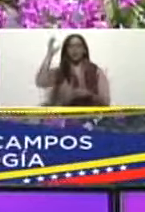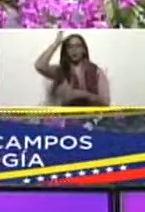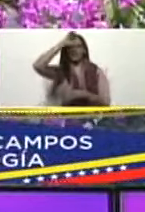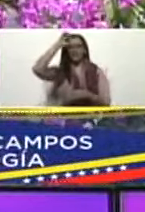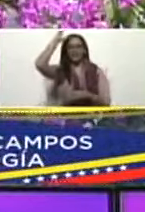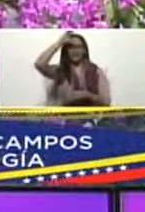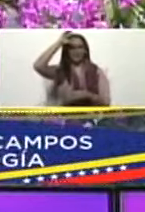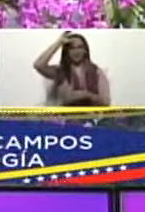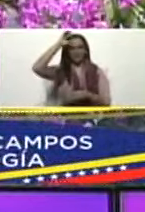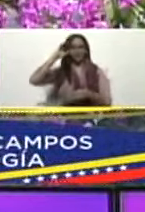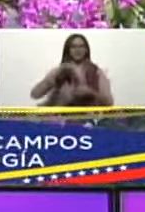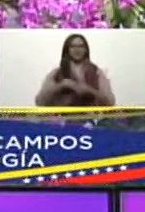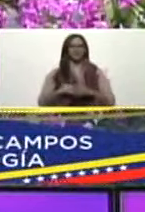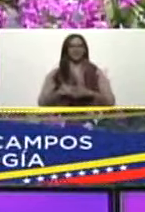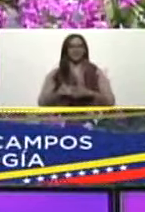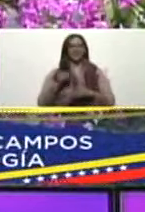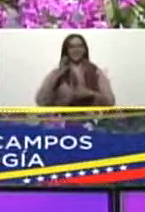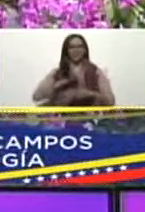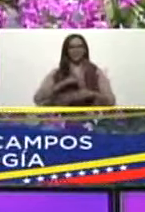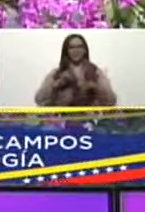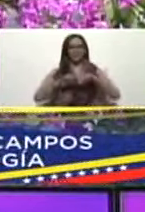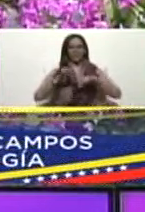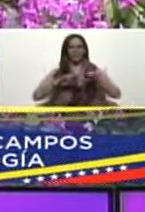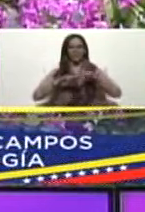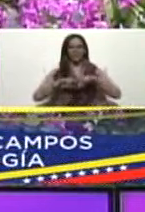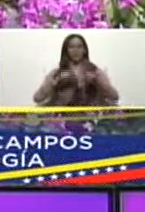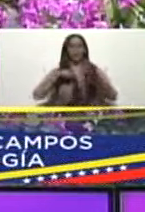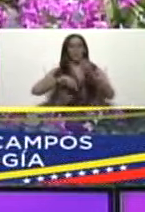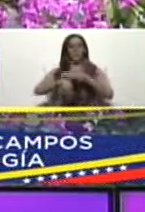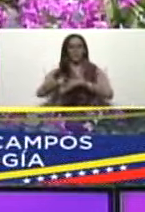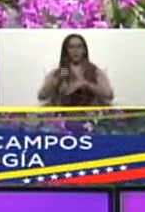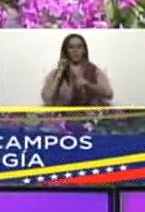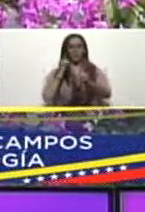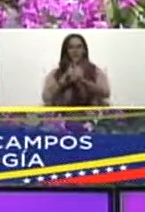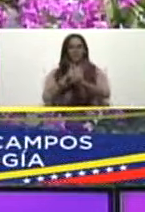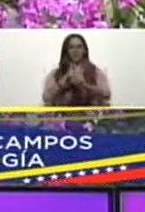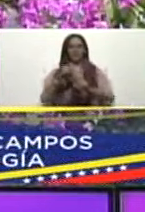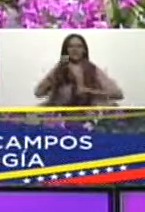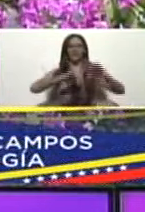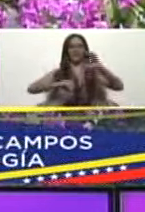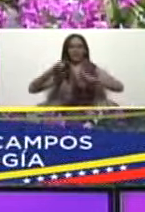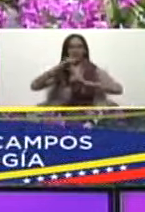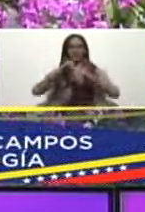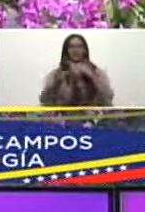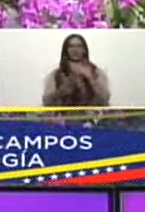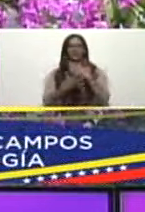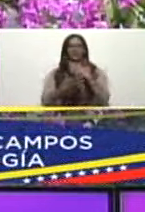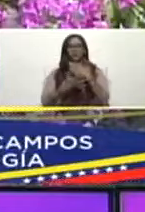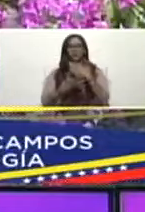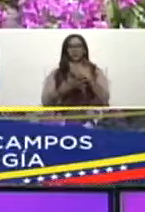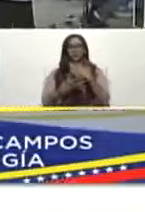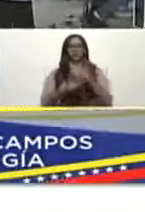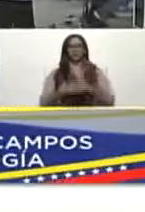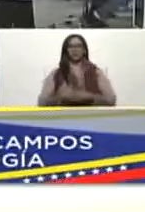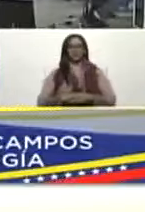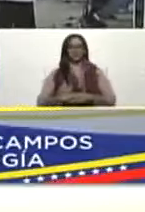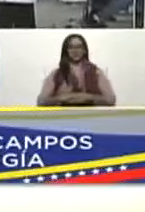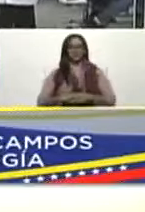conciencia estamos construyendo. Vámonos directo al Polo Científico Tecnológico en